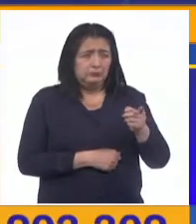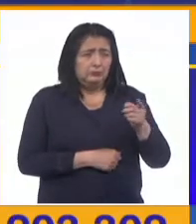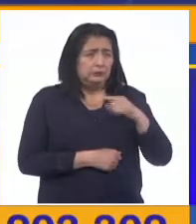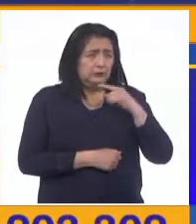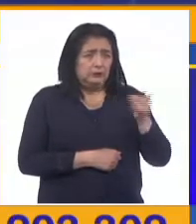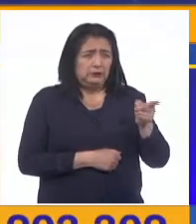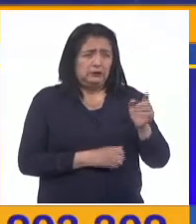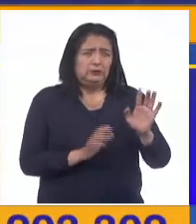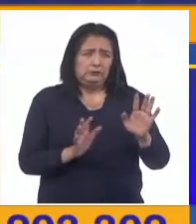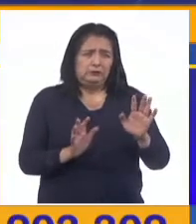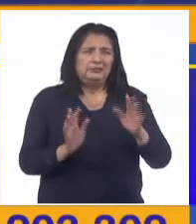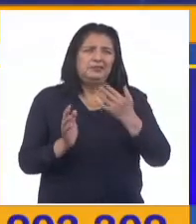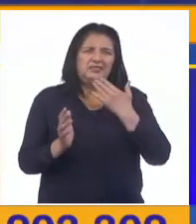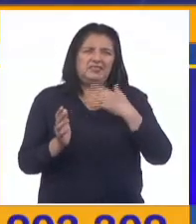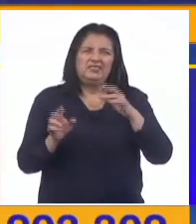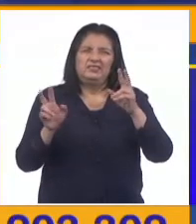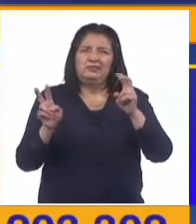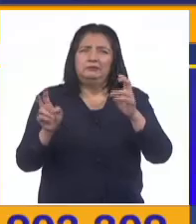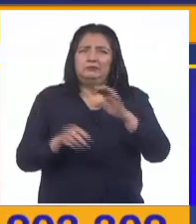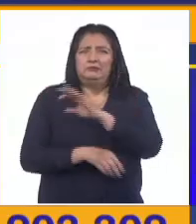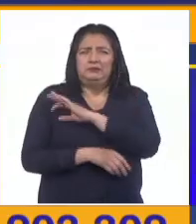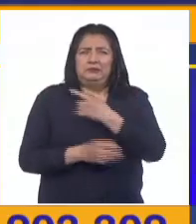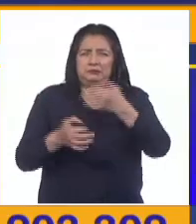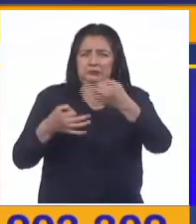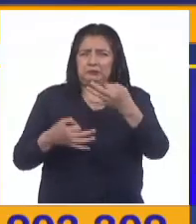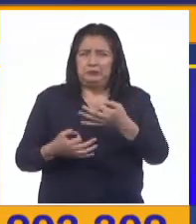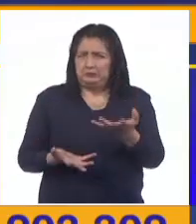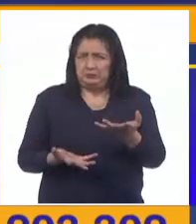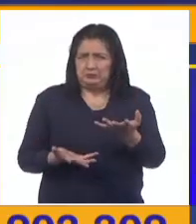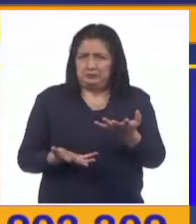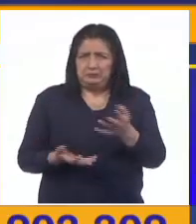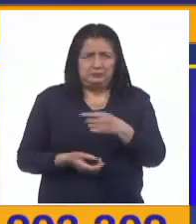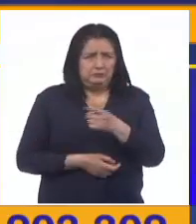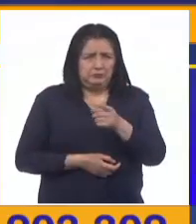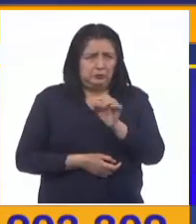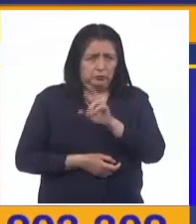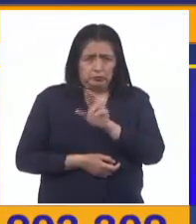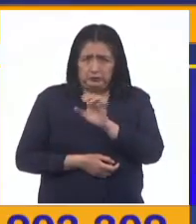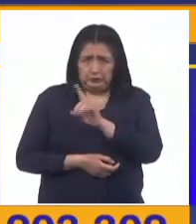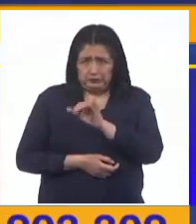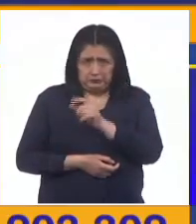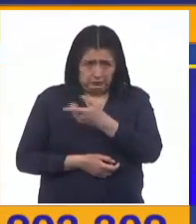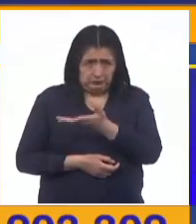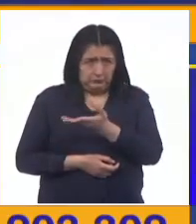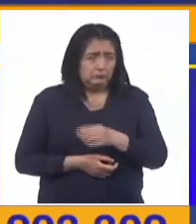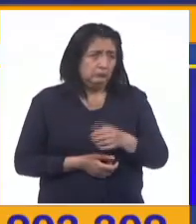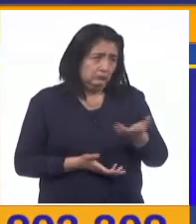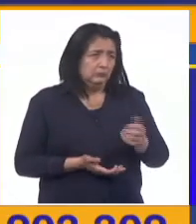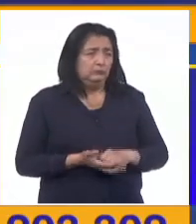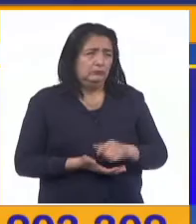Solamente Domingo Pérez. No, ¿quién ve el tema de la fiscalía, del presupuesto, la Zoraida, no? Ya.